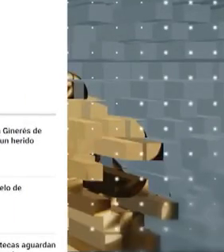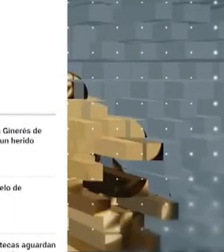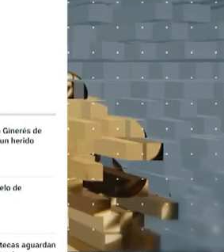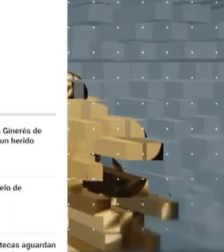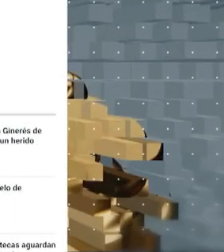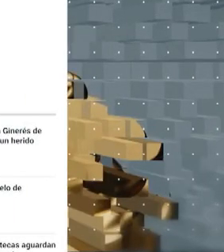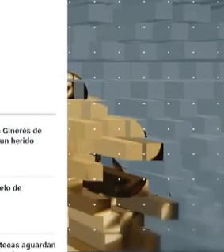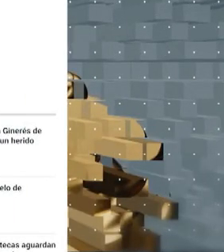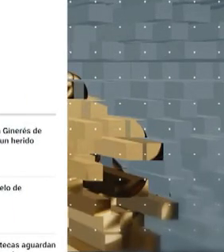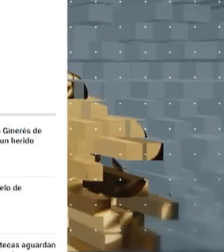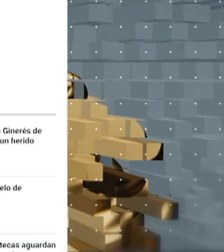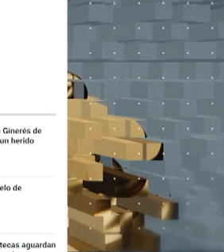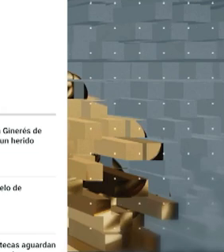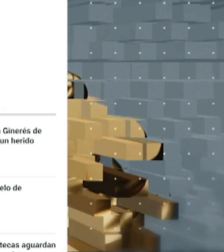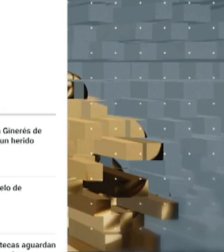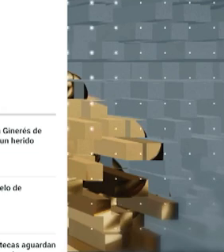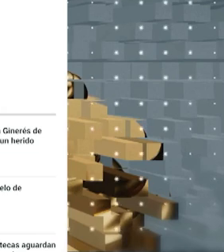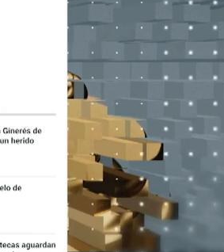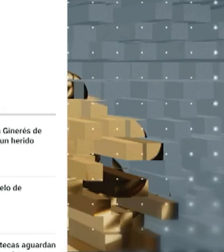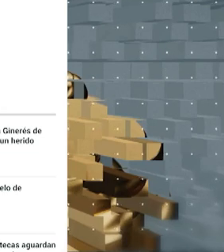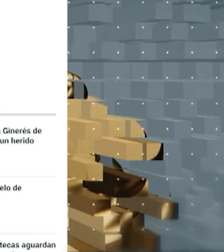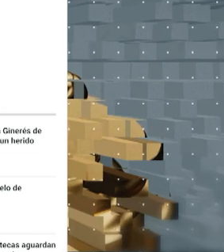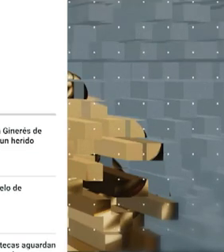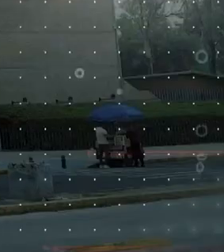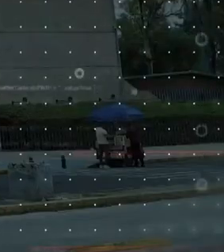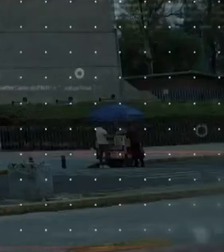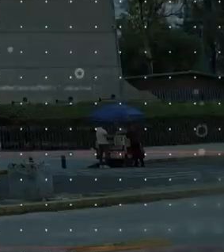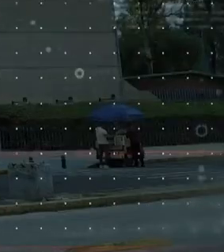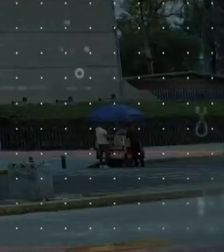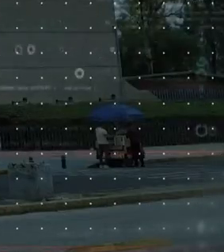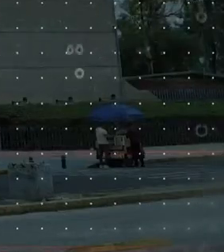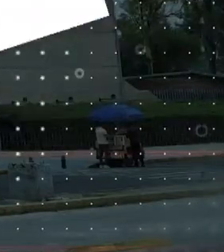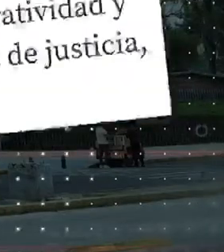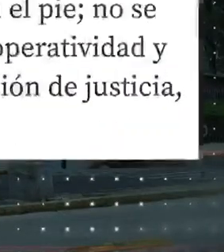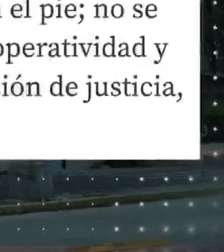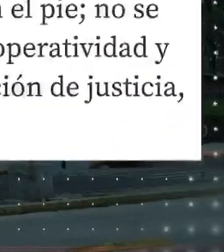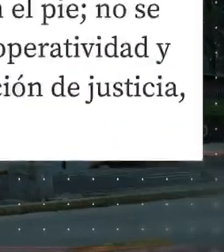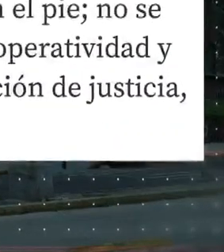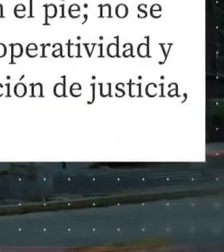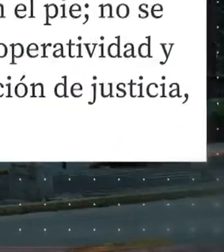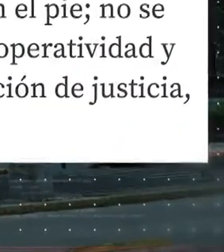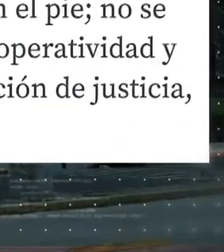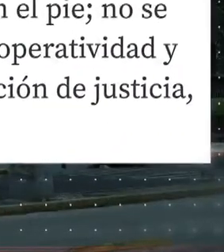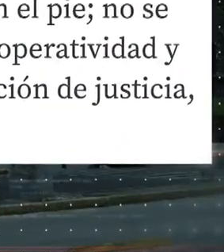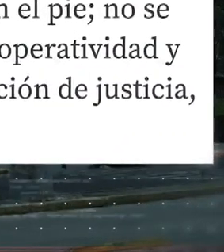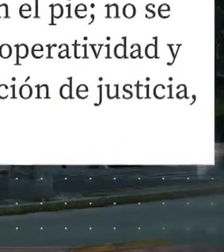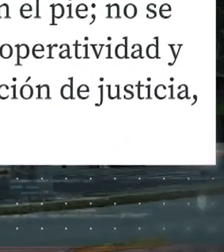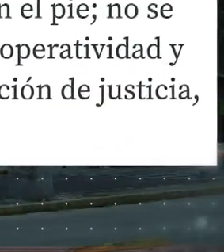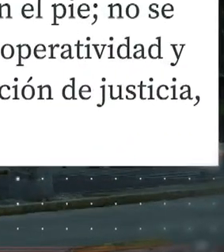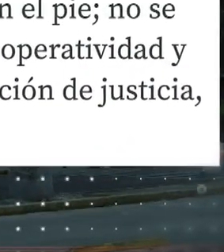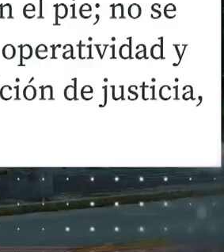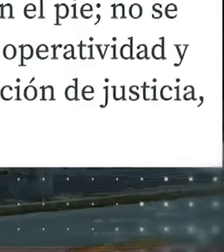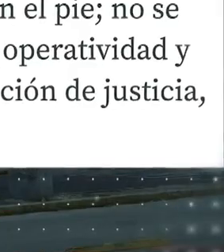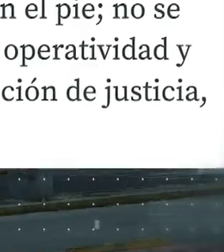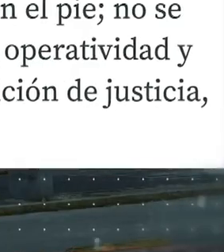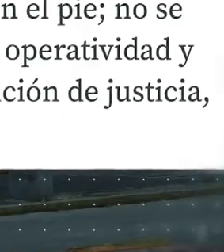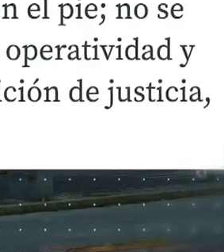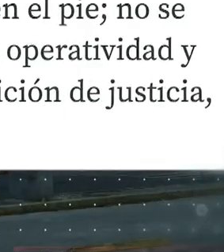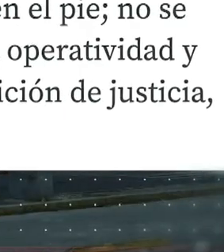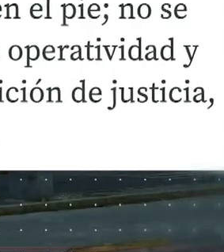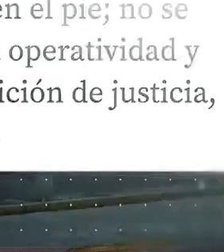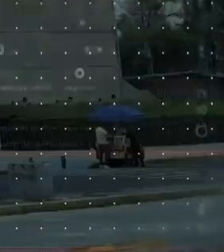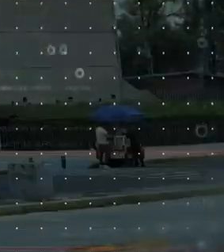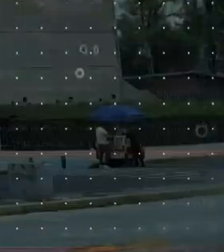la capacidad para impartir justicia porque la mayor parte de los recursos de los 13 fideicomisos se relacionan con